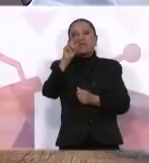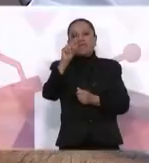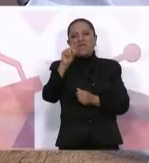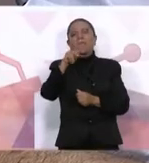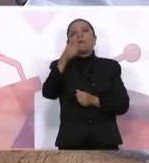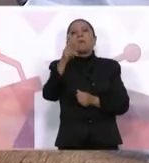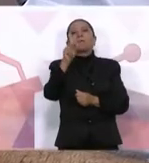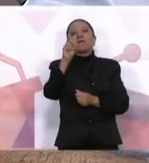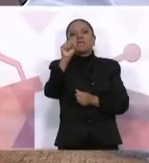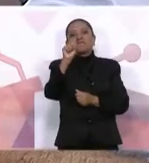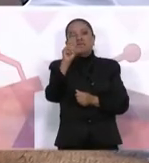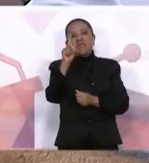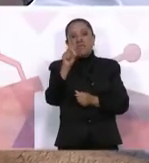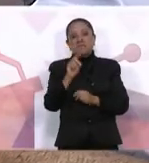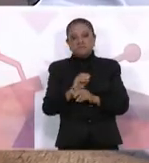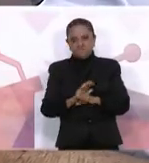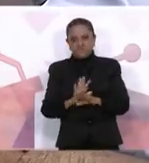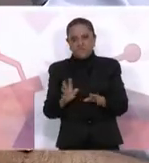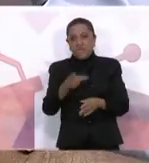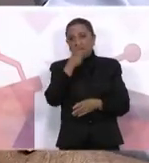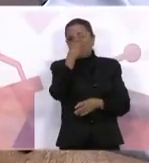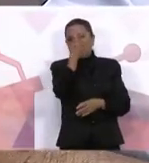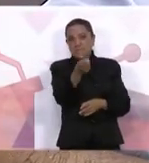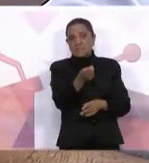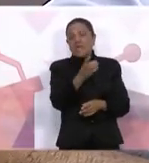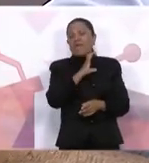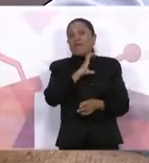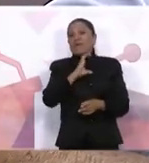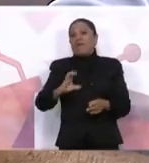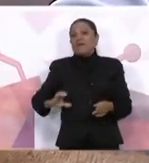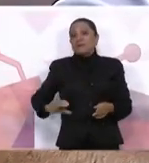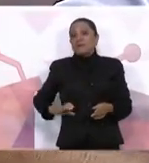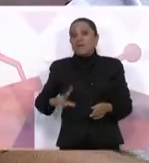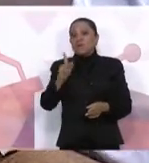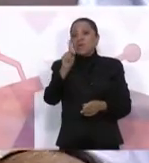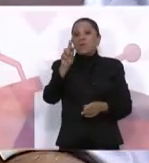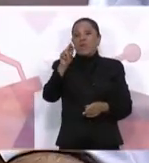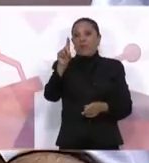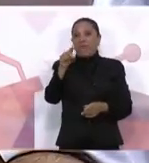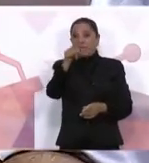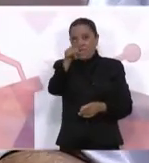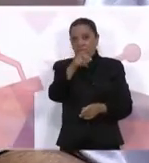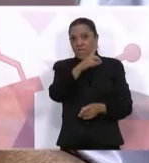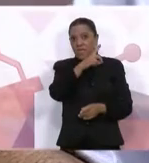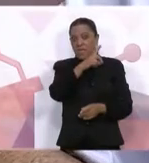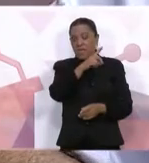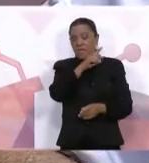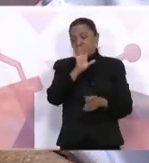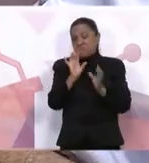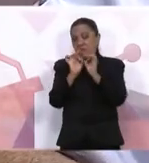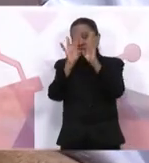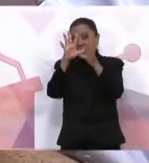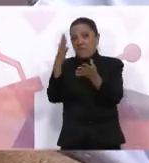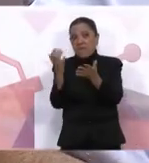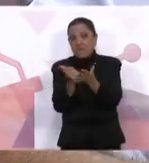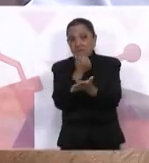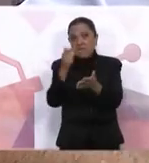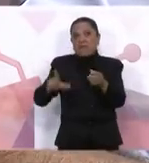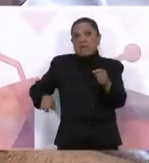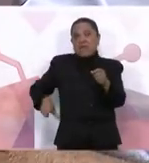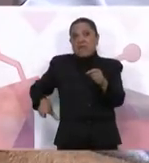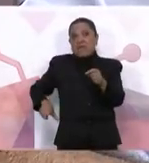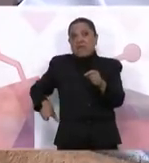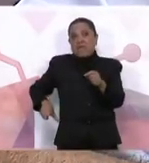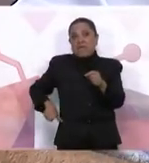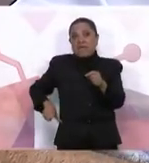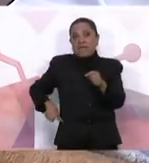tendría que hacer el candidato de perder en caso de ser favorecido con el voto que yo creo que tendría que meter a la cárcel al gobernador por